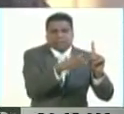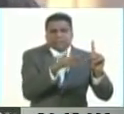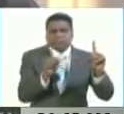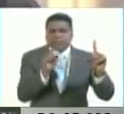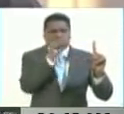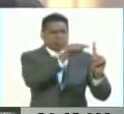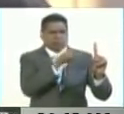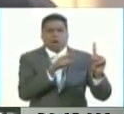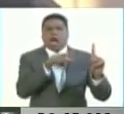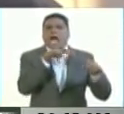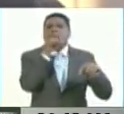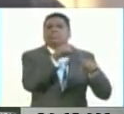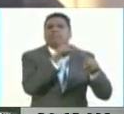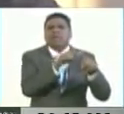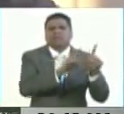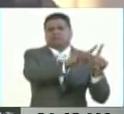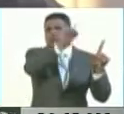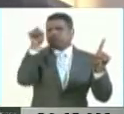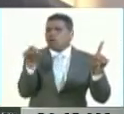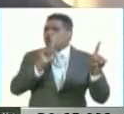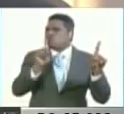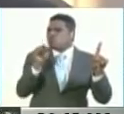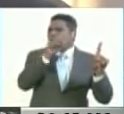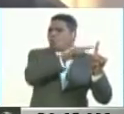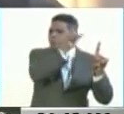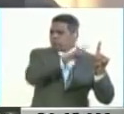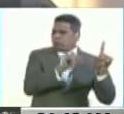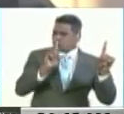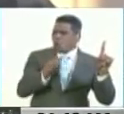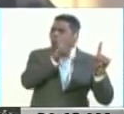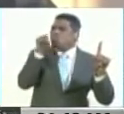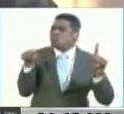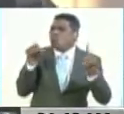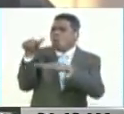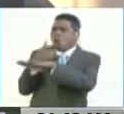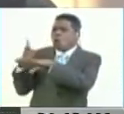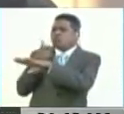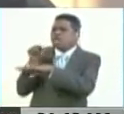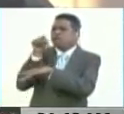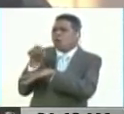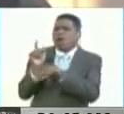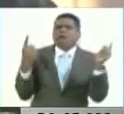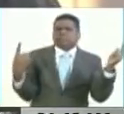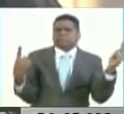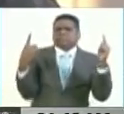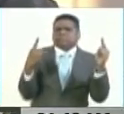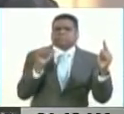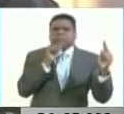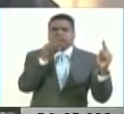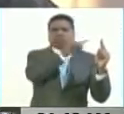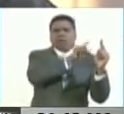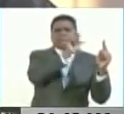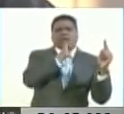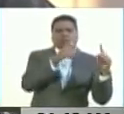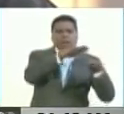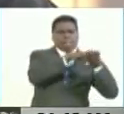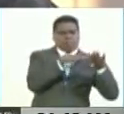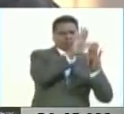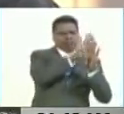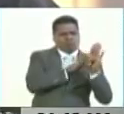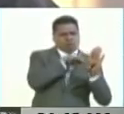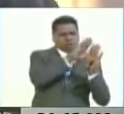siempre acusan al gobierno. Y en este momento, esta semana, ya comenzaron con un tema del agua también, donde actualmente si existe